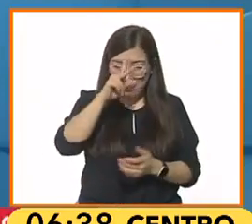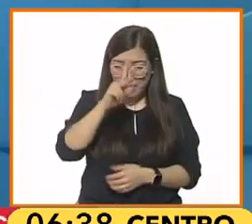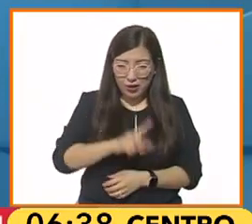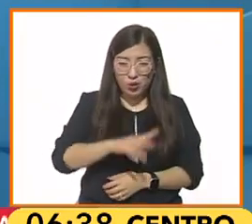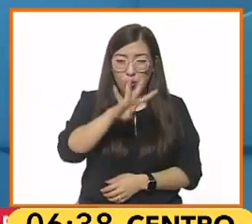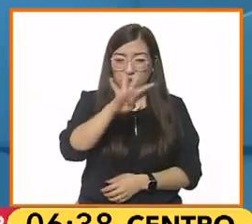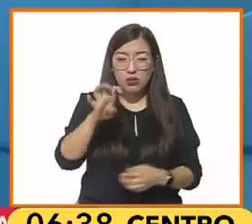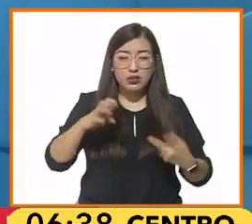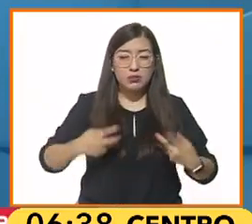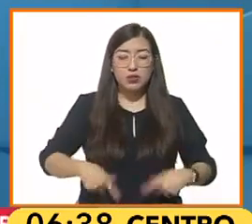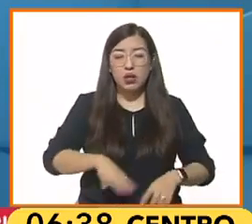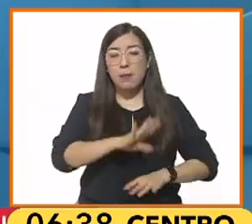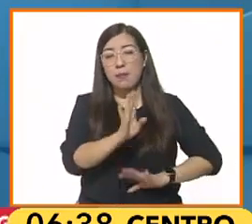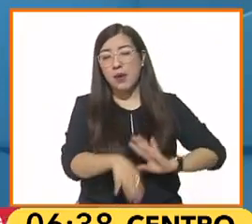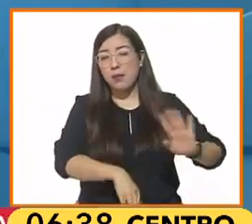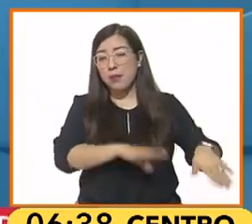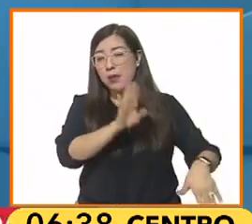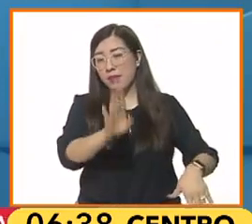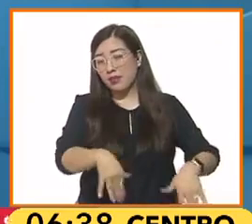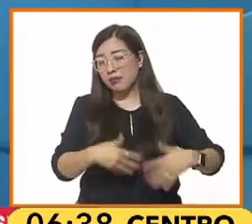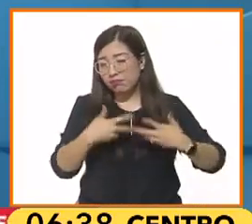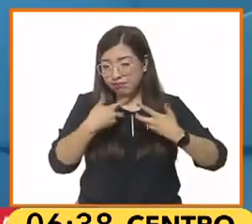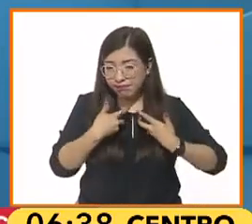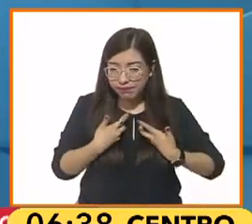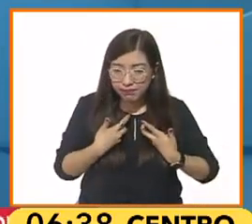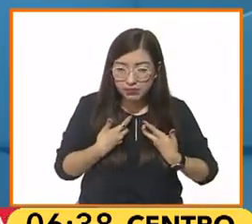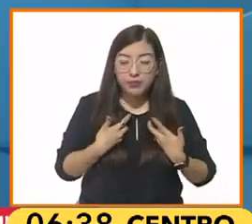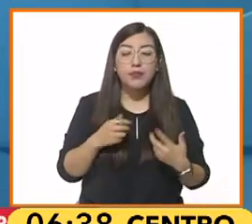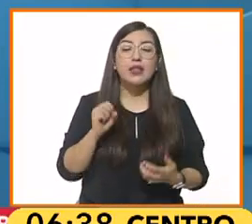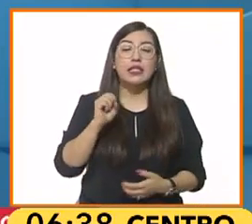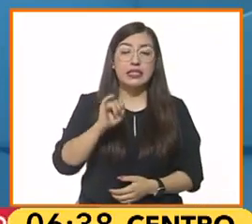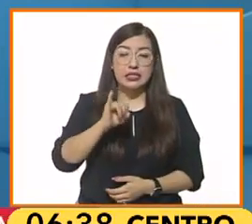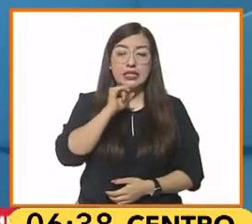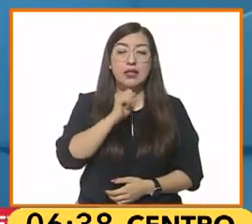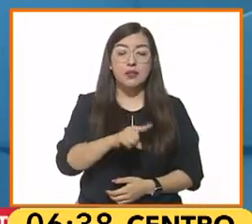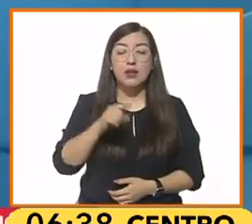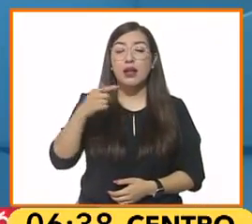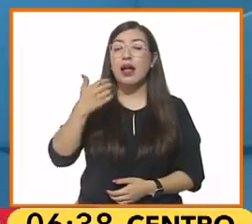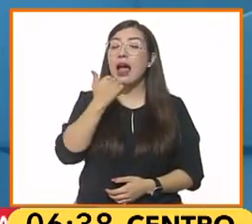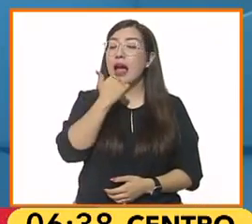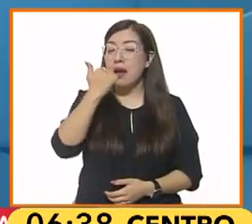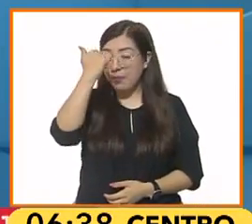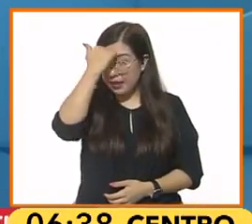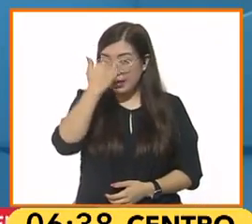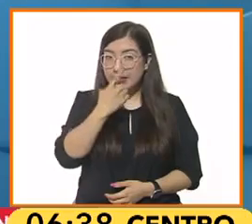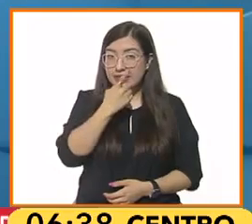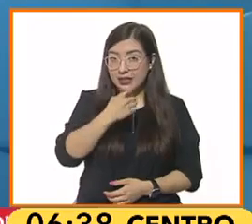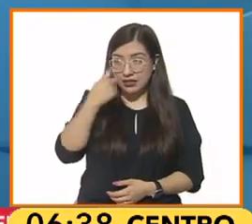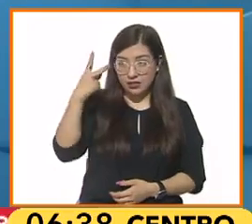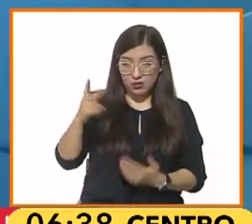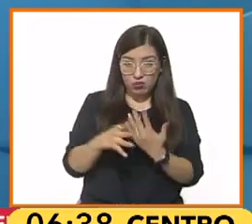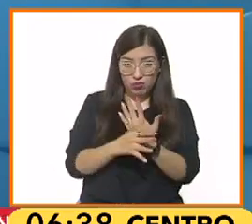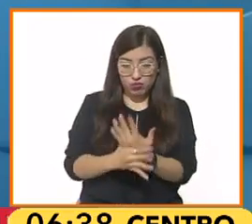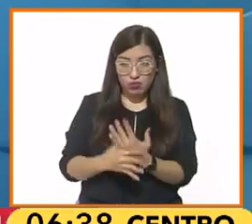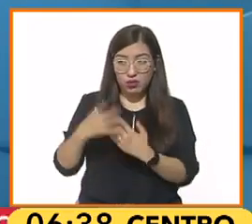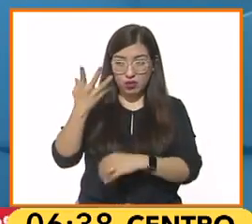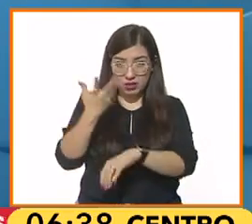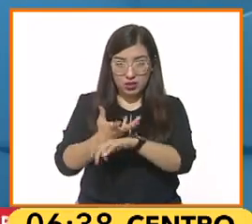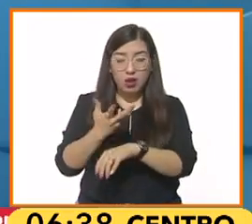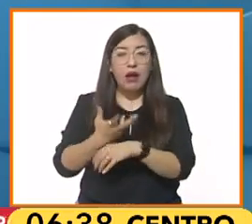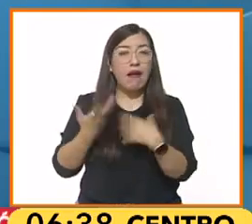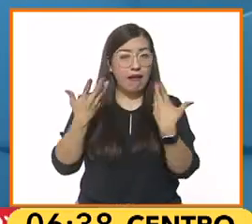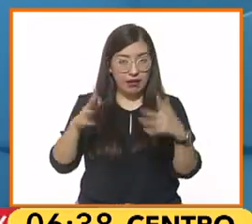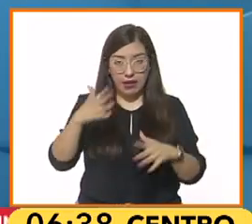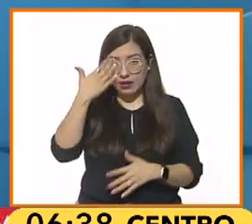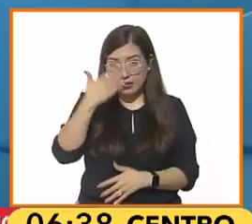asesinadas. Claro, y ha sido muy evidente, incluso jamás ha señalado que Estados Unidos ya sabía de que se iban a reanudar